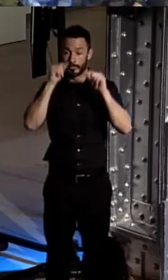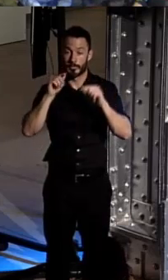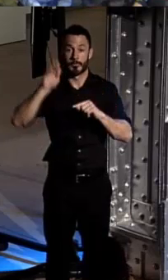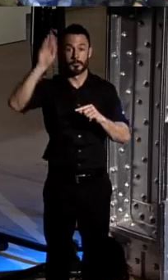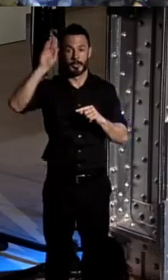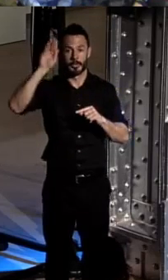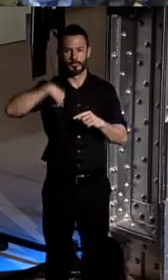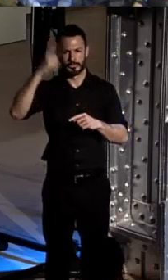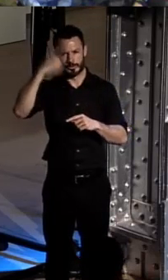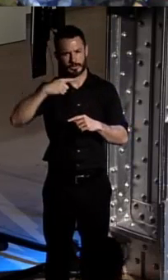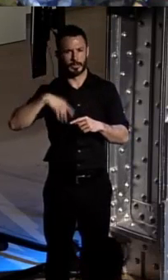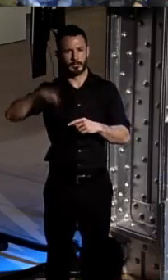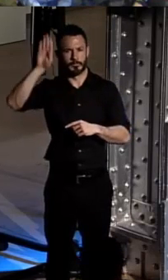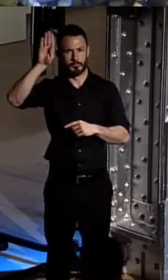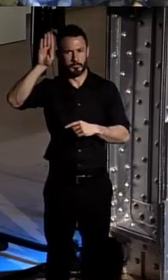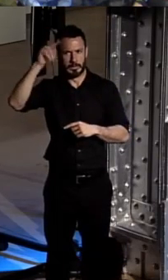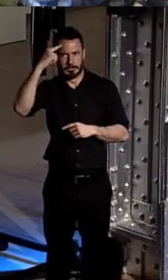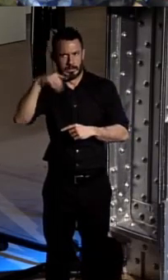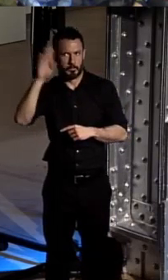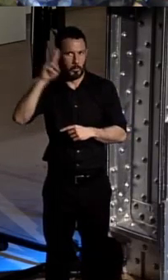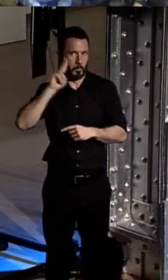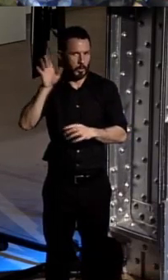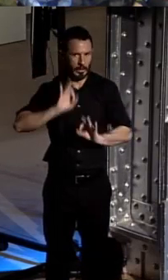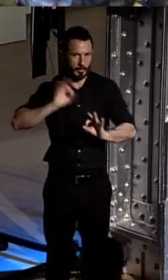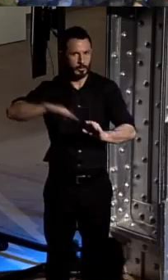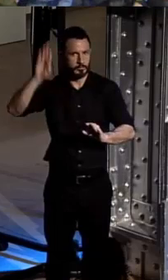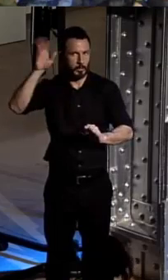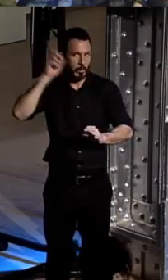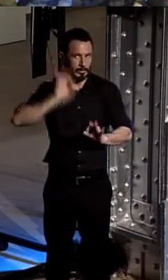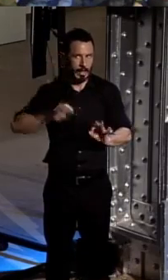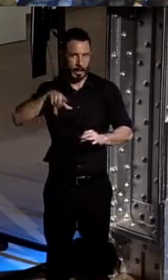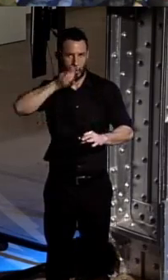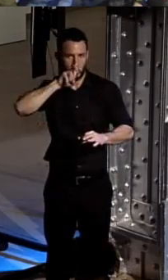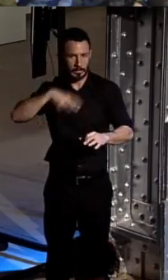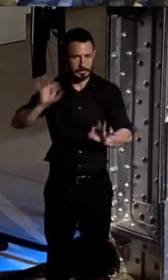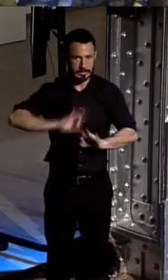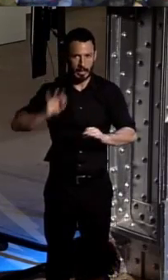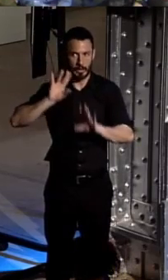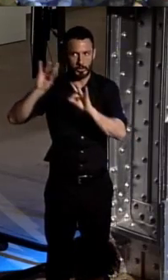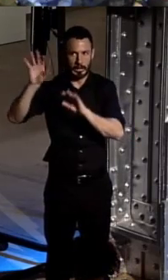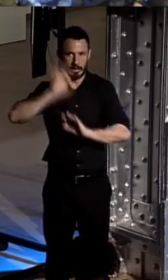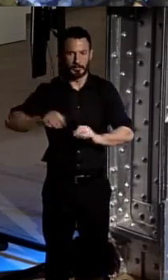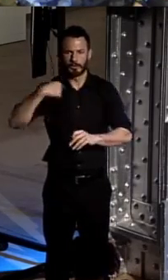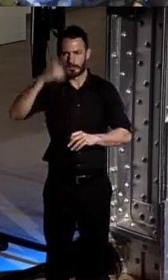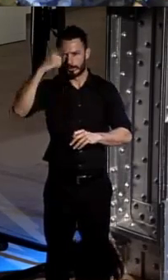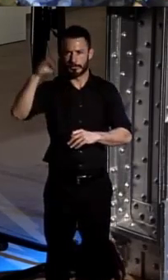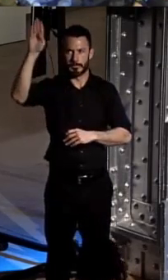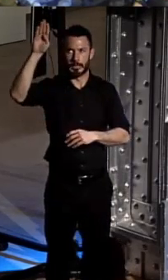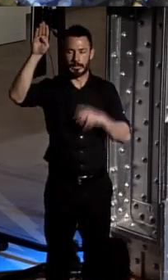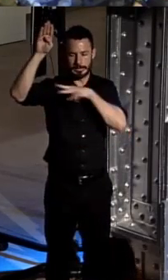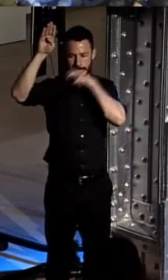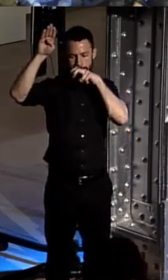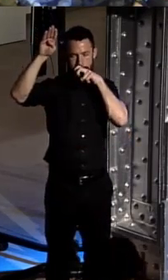yo sé que mi brazo está levantado y la pregunta es ¿cómo lo sé? Porque no lo estoy viendo, no lo estoy escuchando, no lo estoy oliendo, no lo estoy tocando. Bueno, lo estoy oliendo, pero